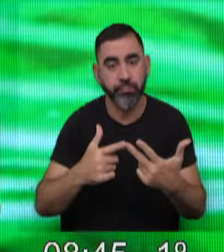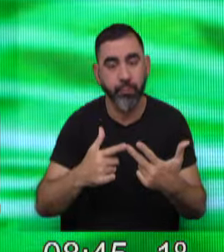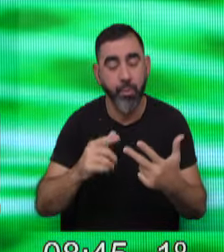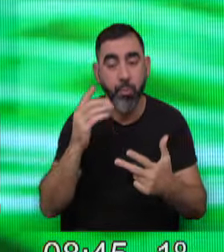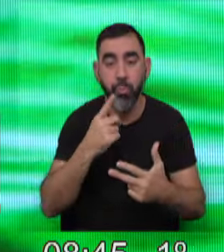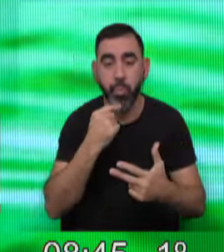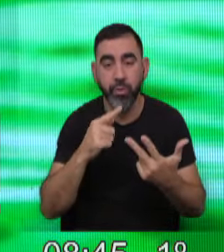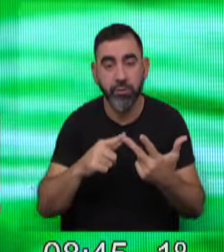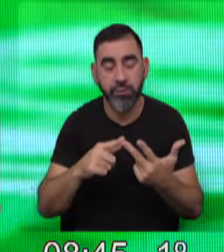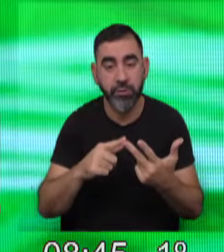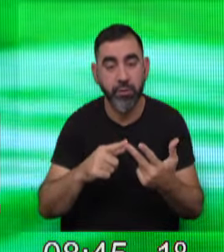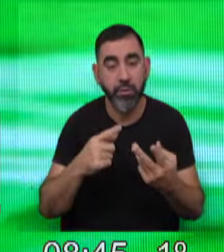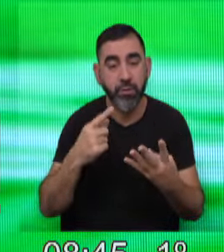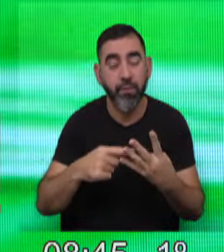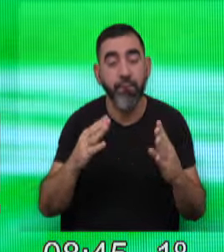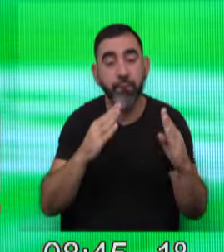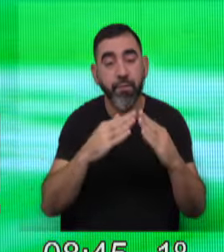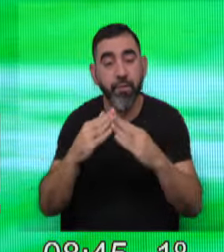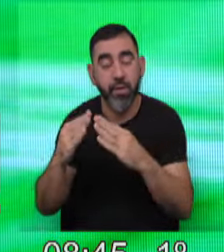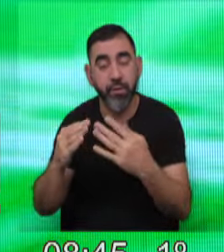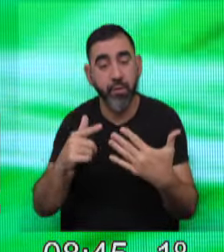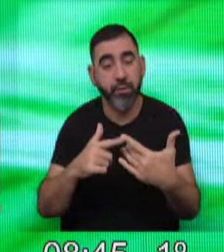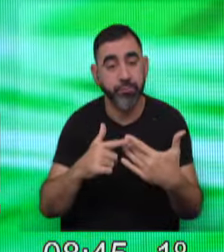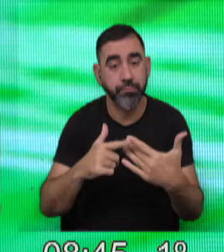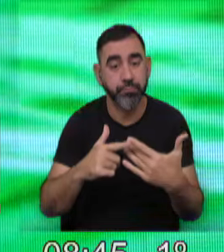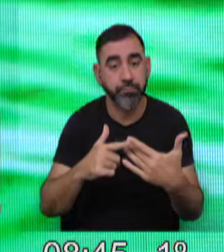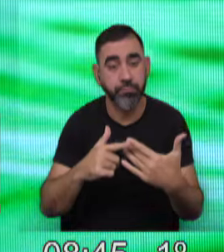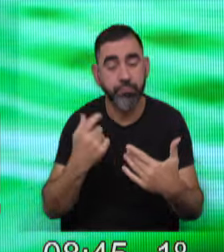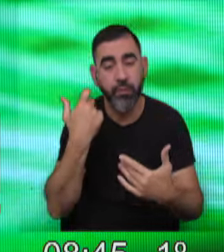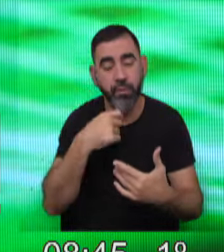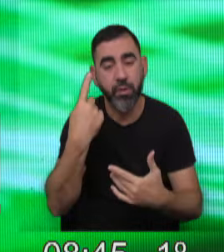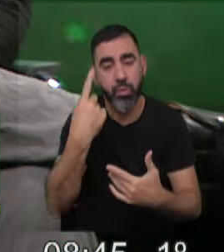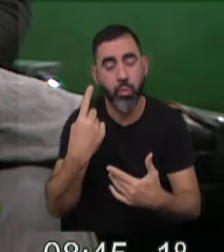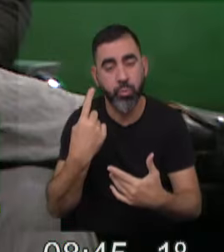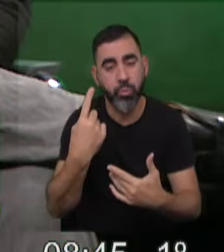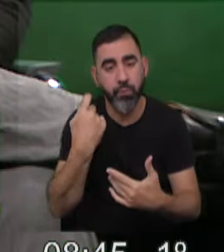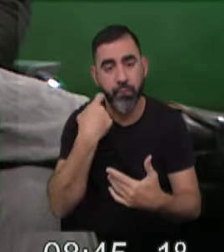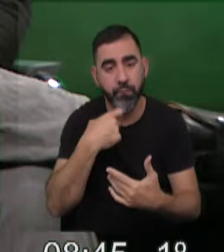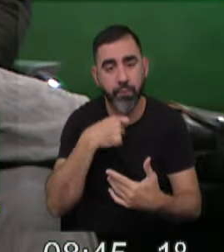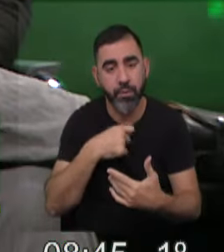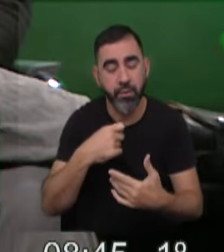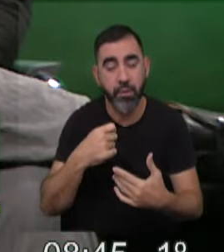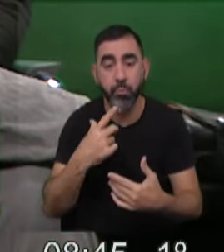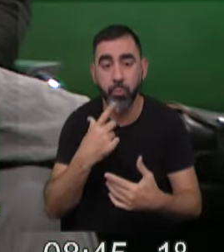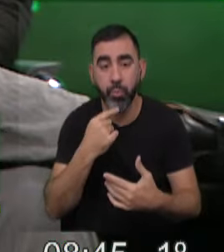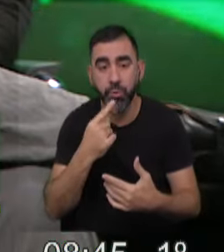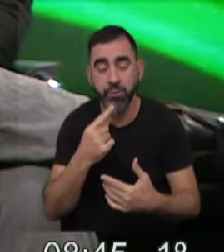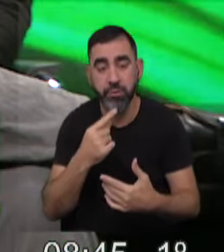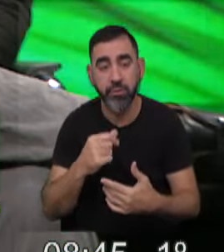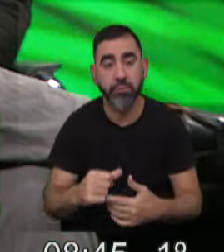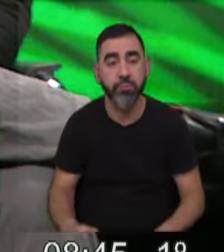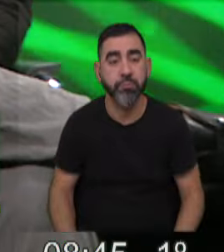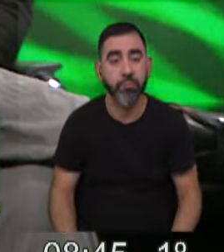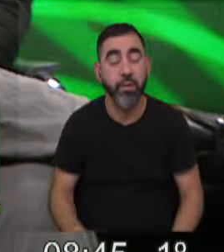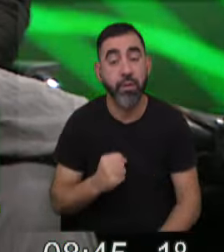del Interior, Ministerio de Vivienda y Ordenamiento Territorial, no sé si me falta uno. Ministerio del Interior, el